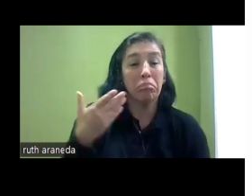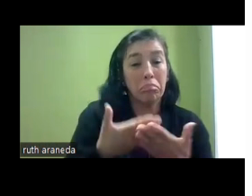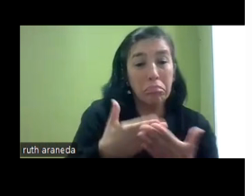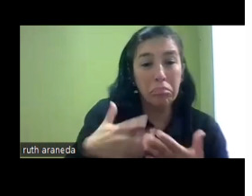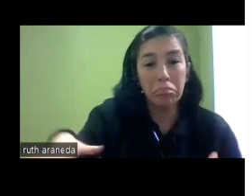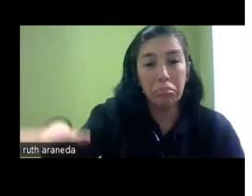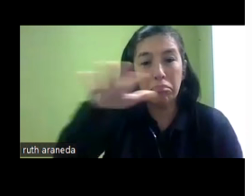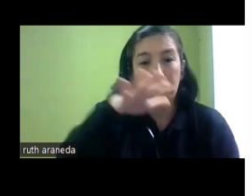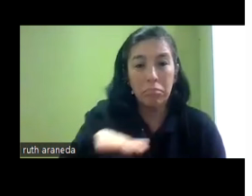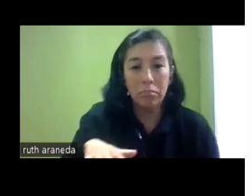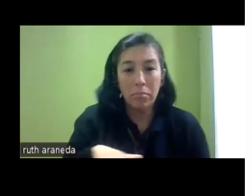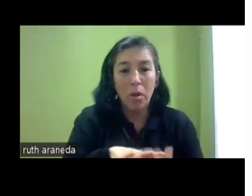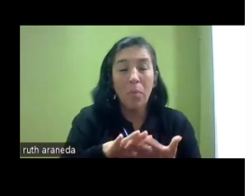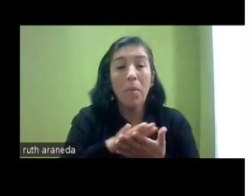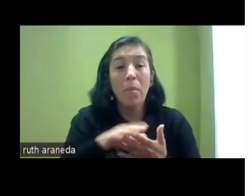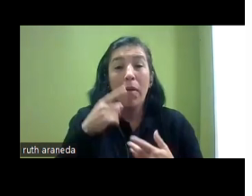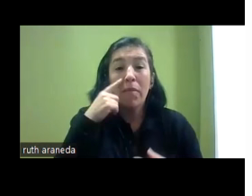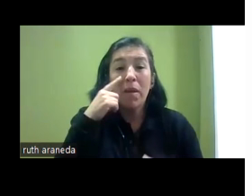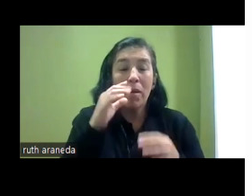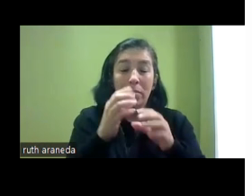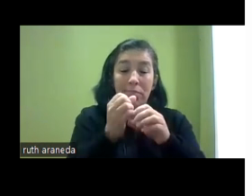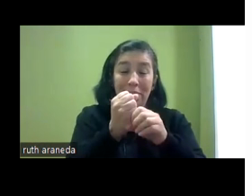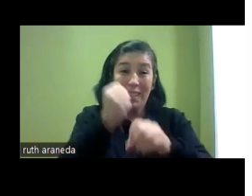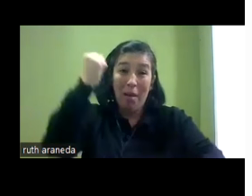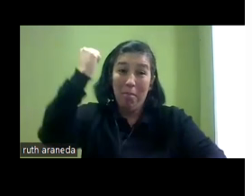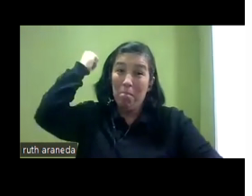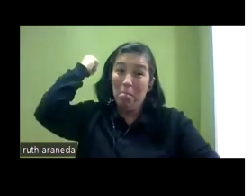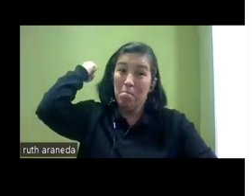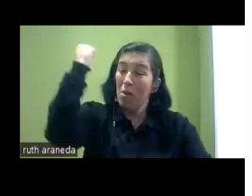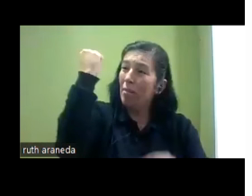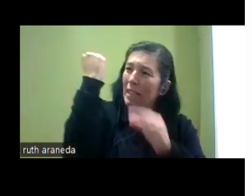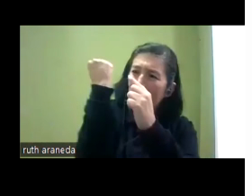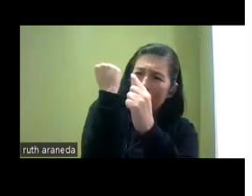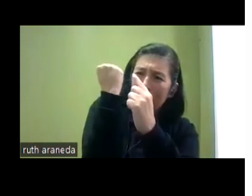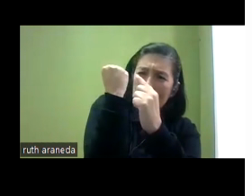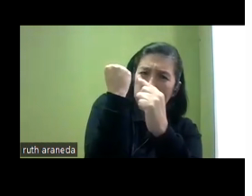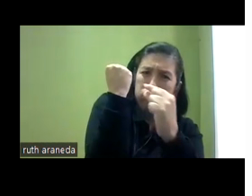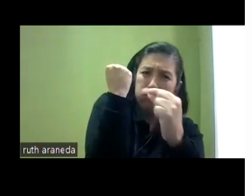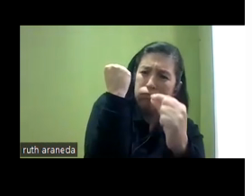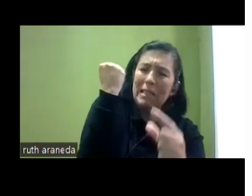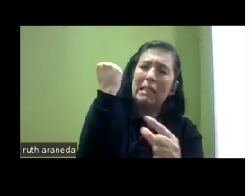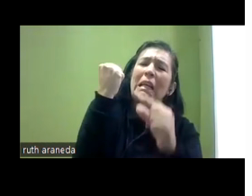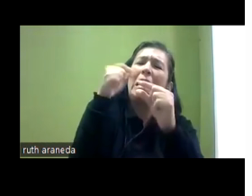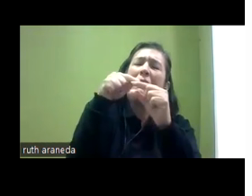Acá vemos el cabezal del arpón, que es lo que se incrustaba